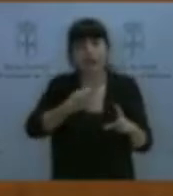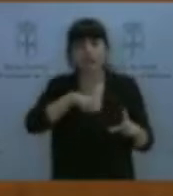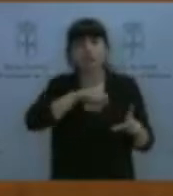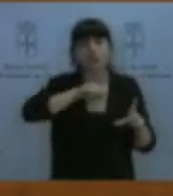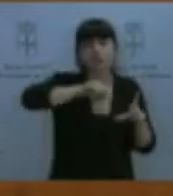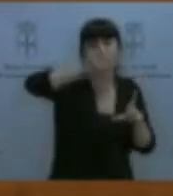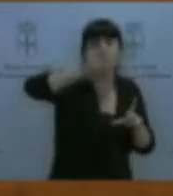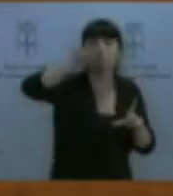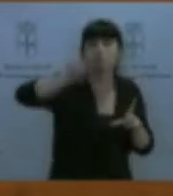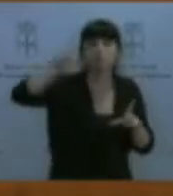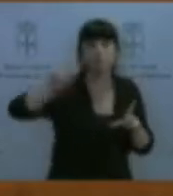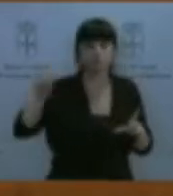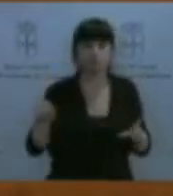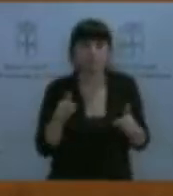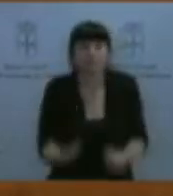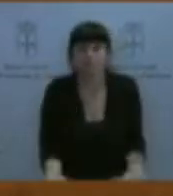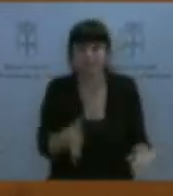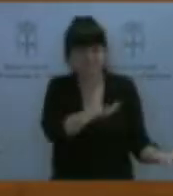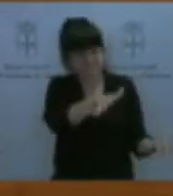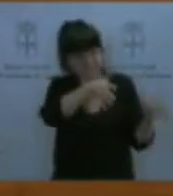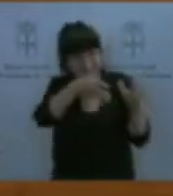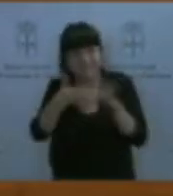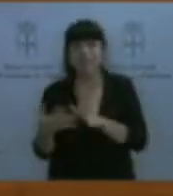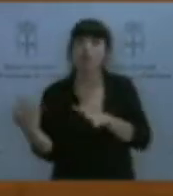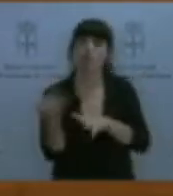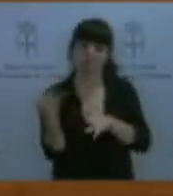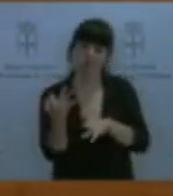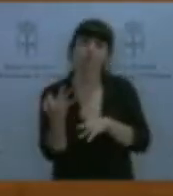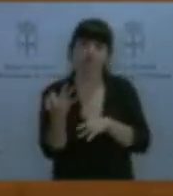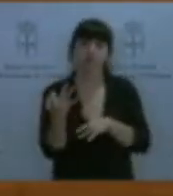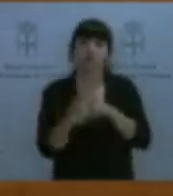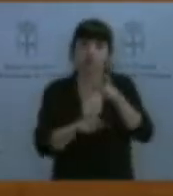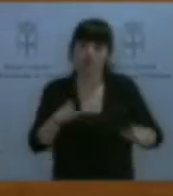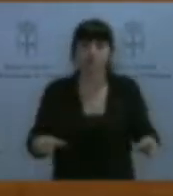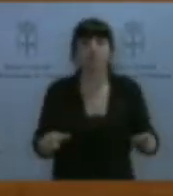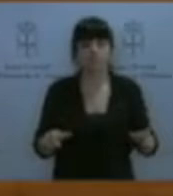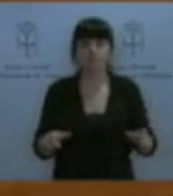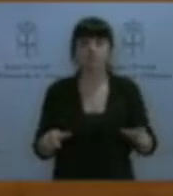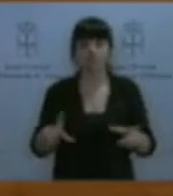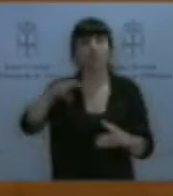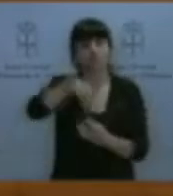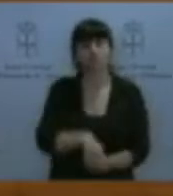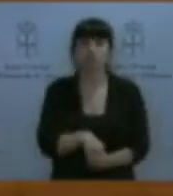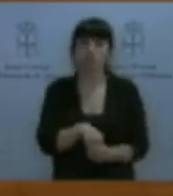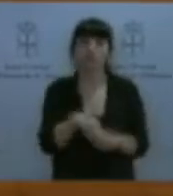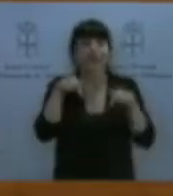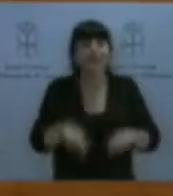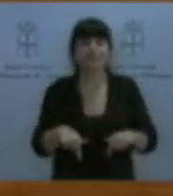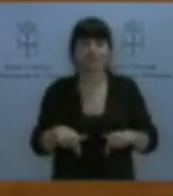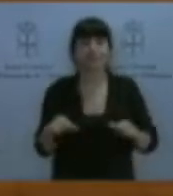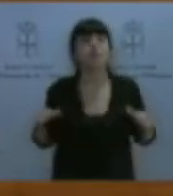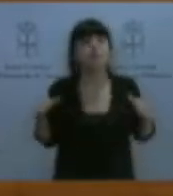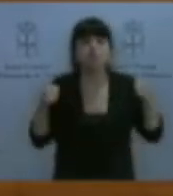transición tiene que hacerse con la gente dentro. Este es el punto de partida y debería serlo también para usted,